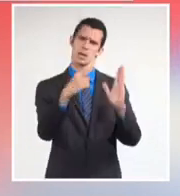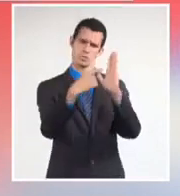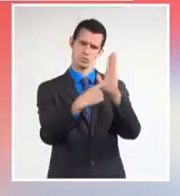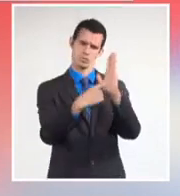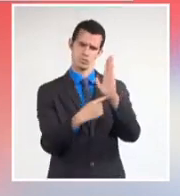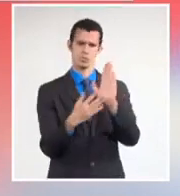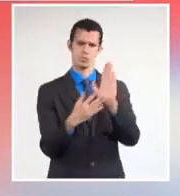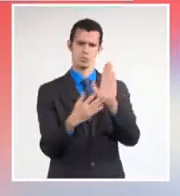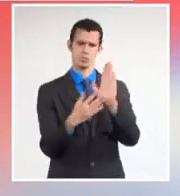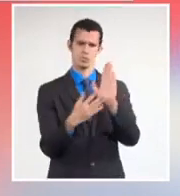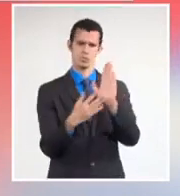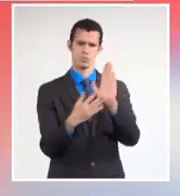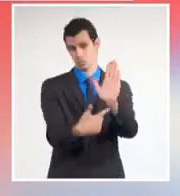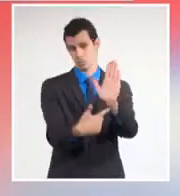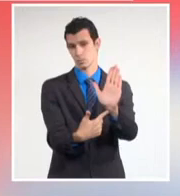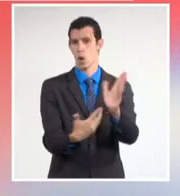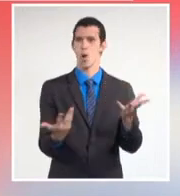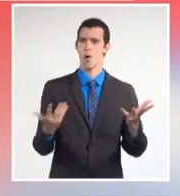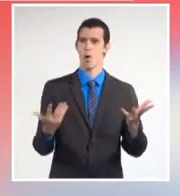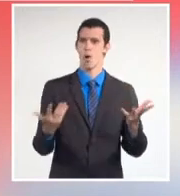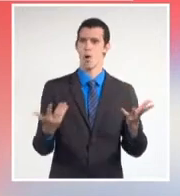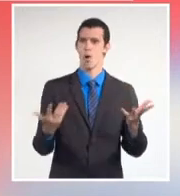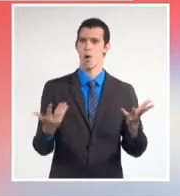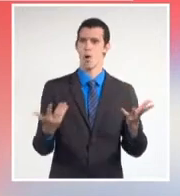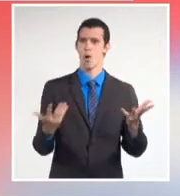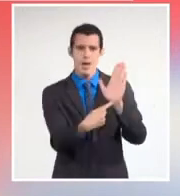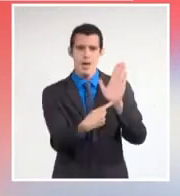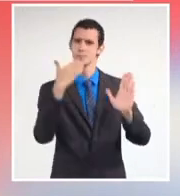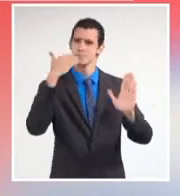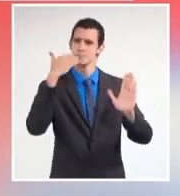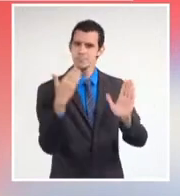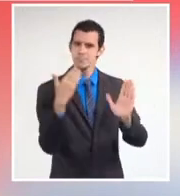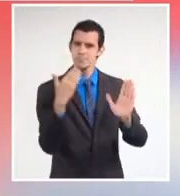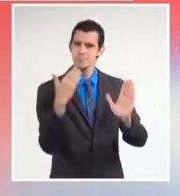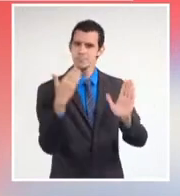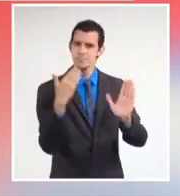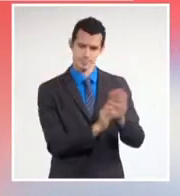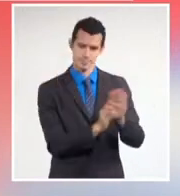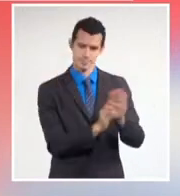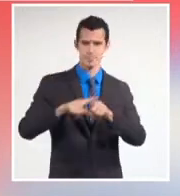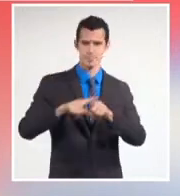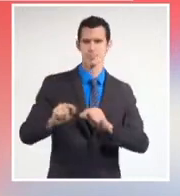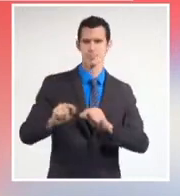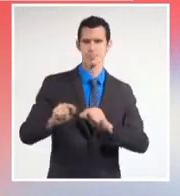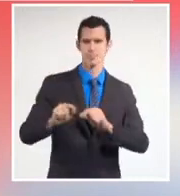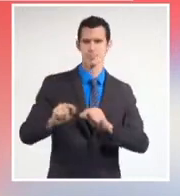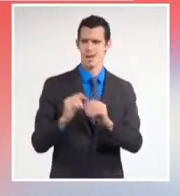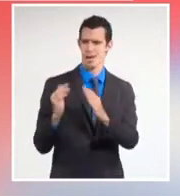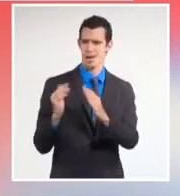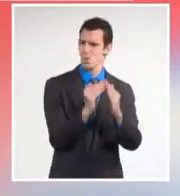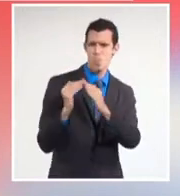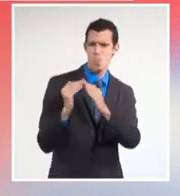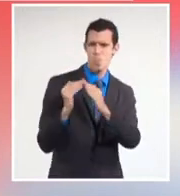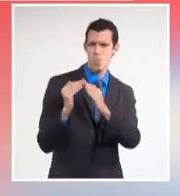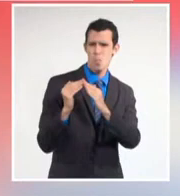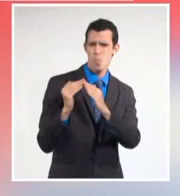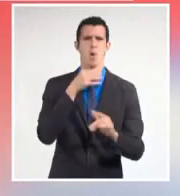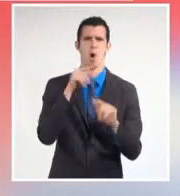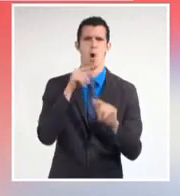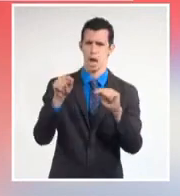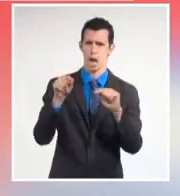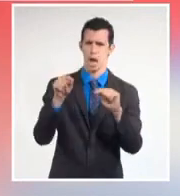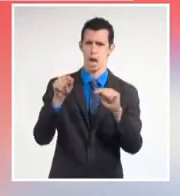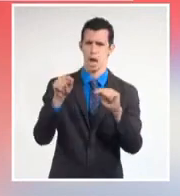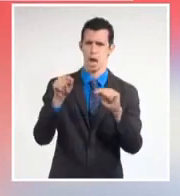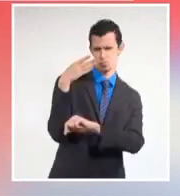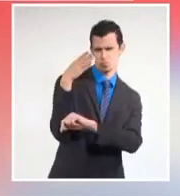El trabajo en los barrios y las comunidades, que se ha implementado con mucha dinámica este propio año. La